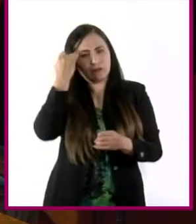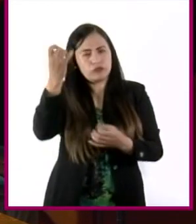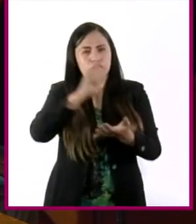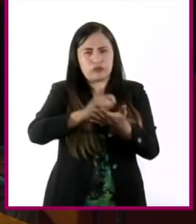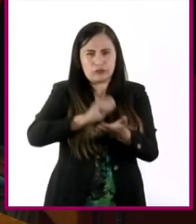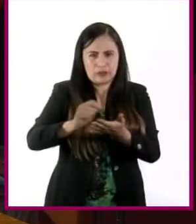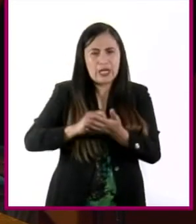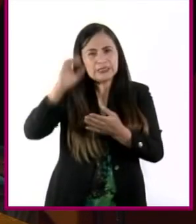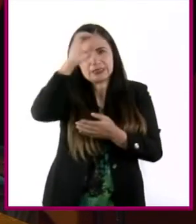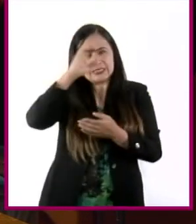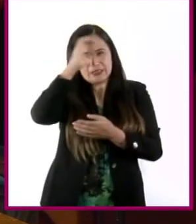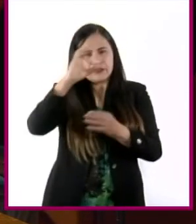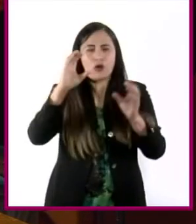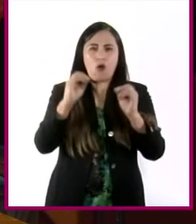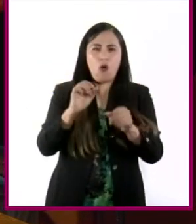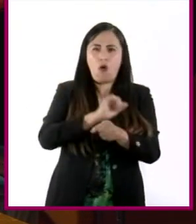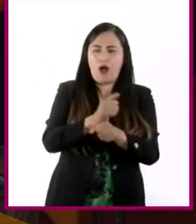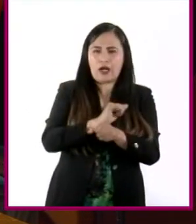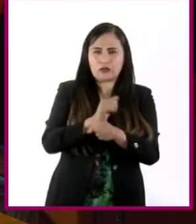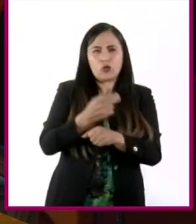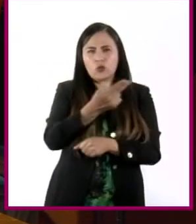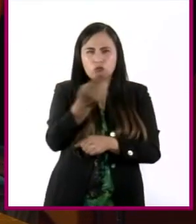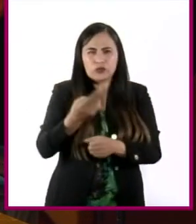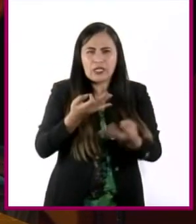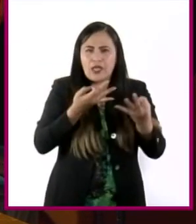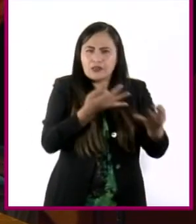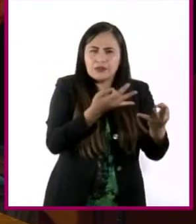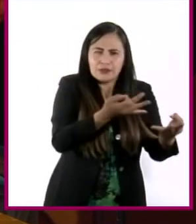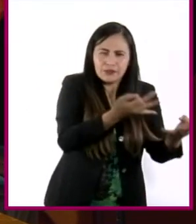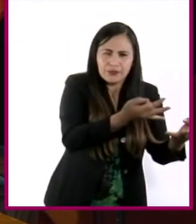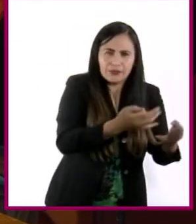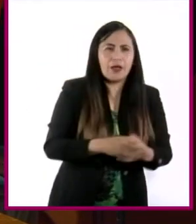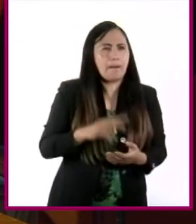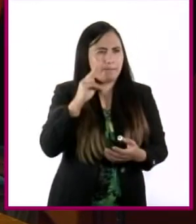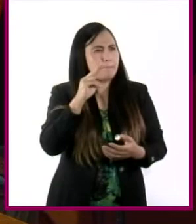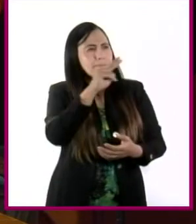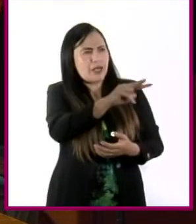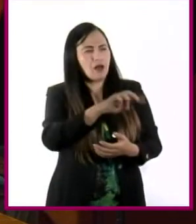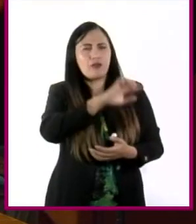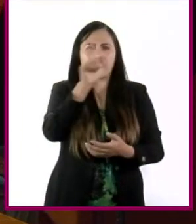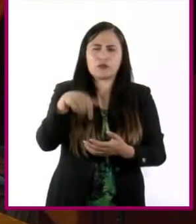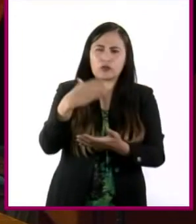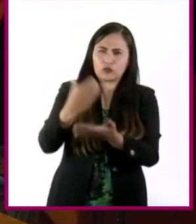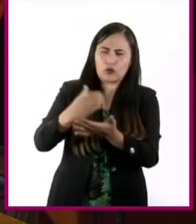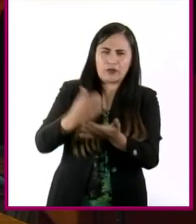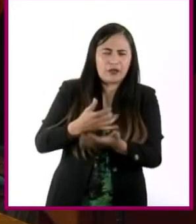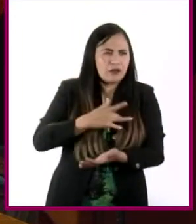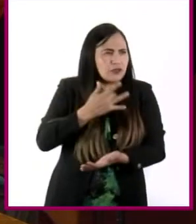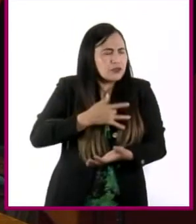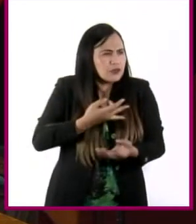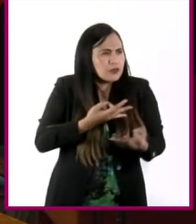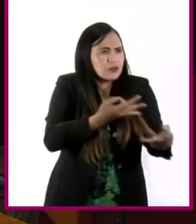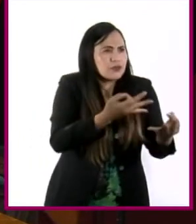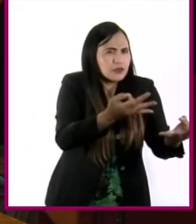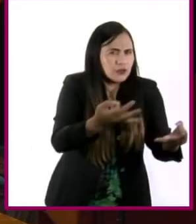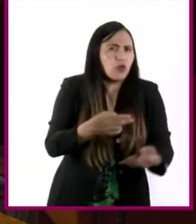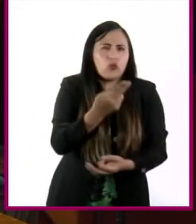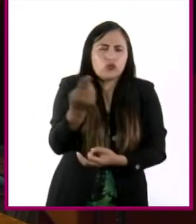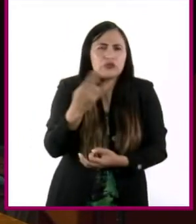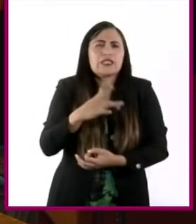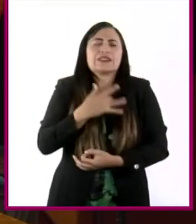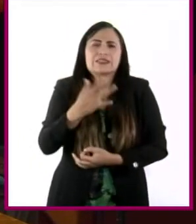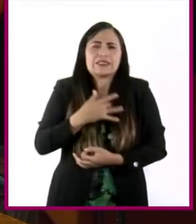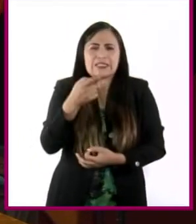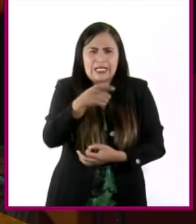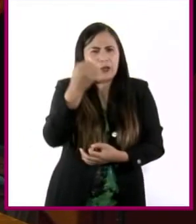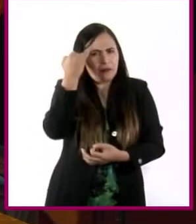literato, científico o actor, al cual ustedes admiren. Véanlo y escriban en su cuaderno lo que les provocó y por qué consideran que el